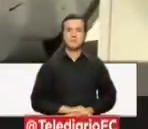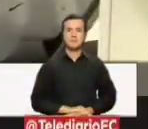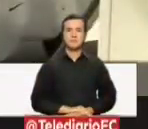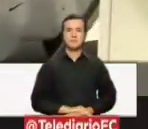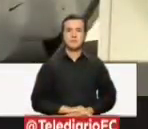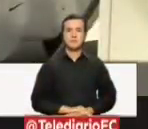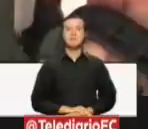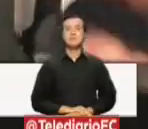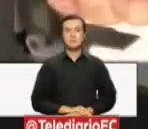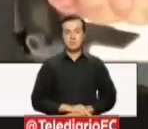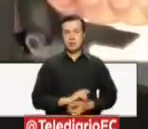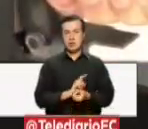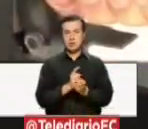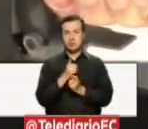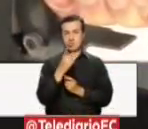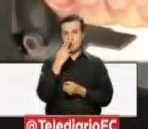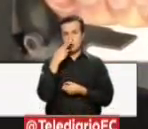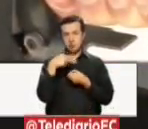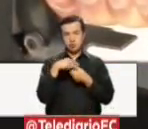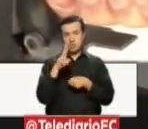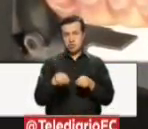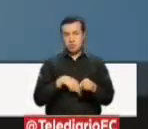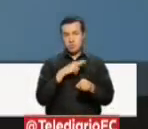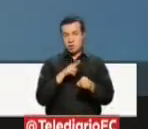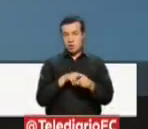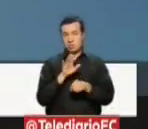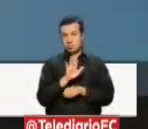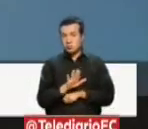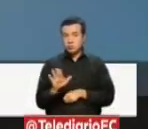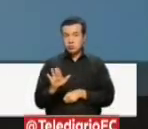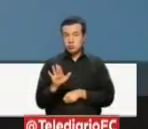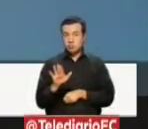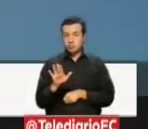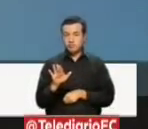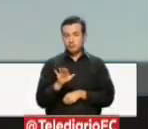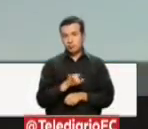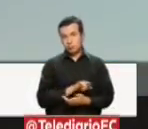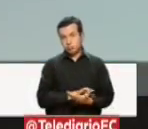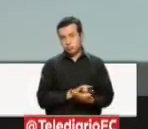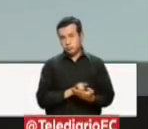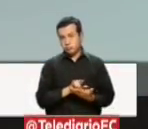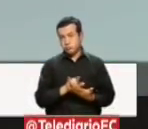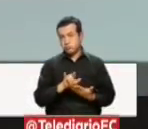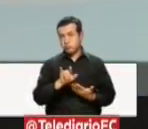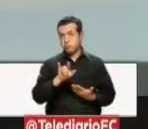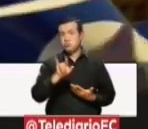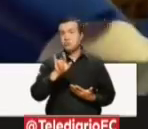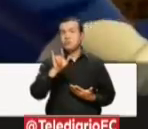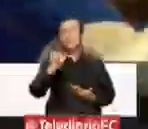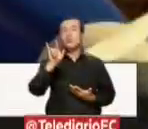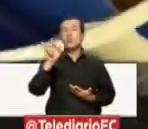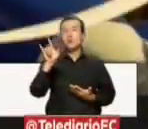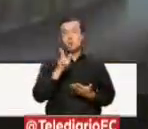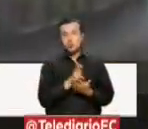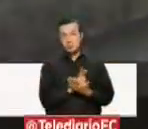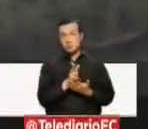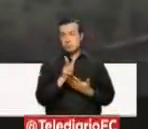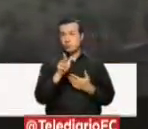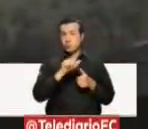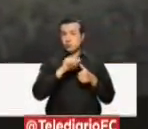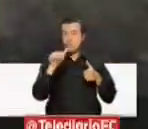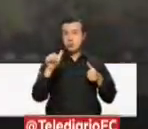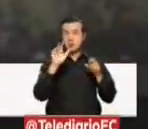El Transition funciona con gasolina normal y montará un sistema de propulsión híbrido que le permitirá realizar trayectos por el cielo de